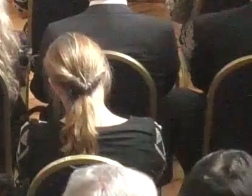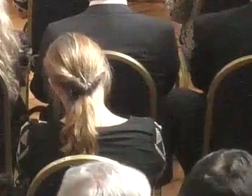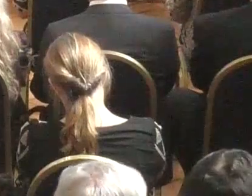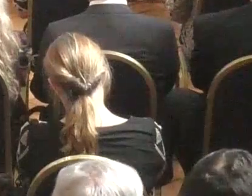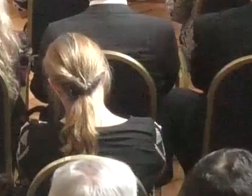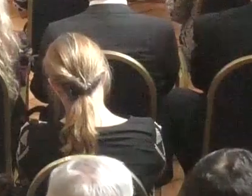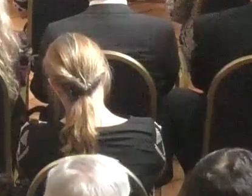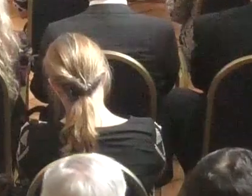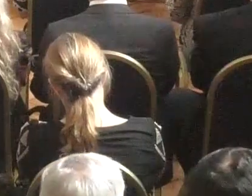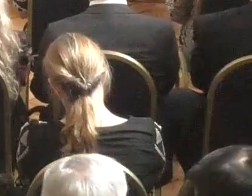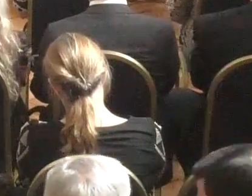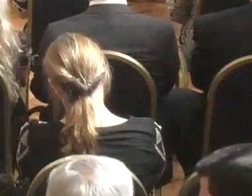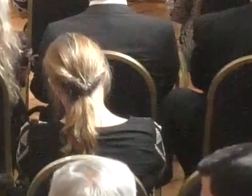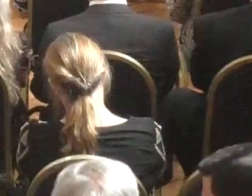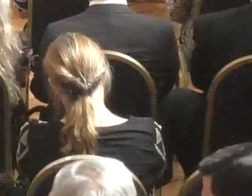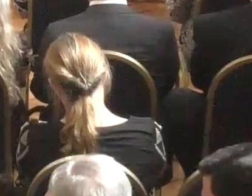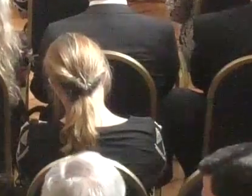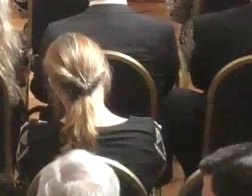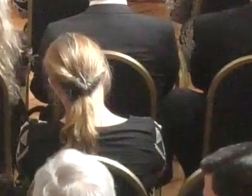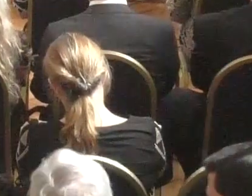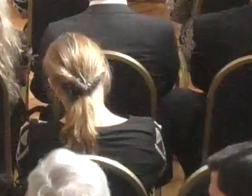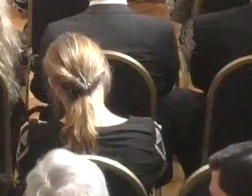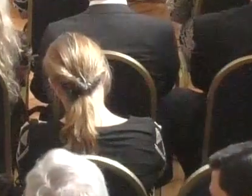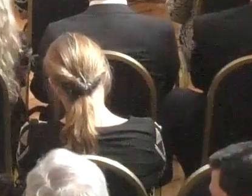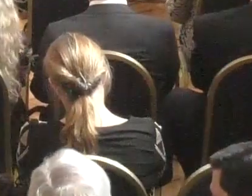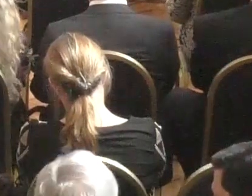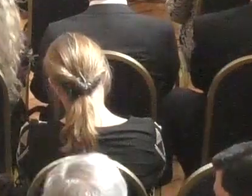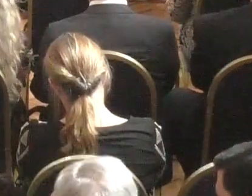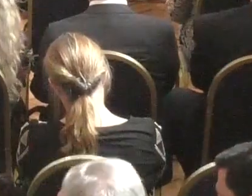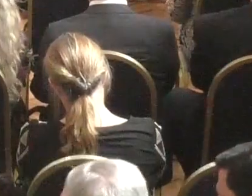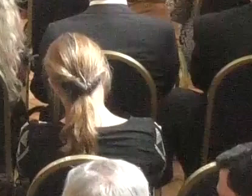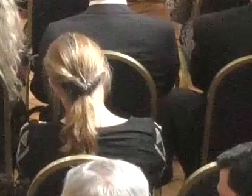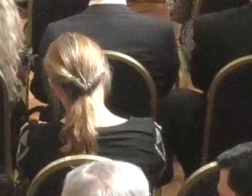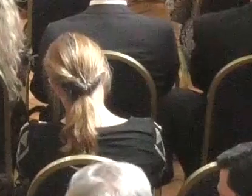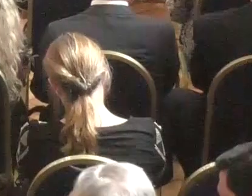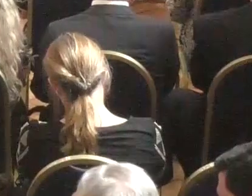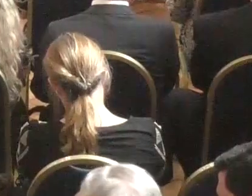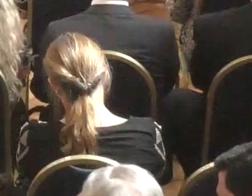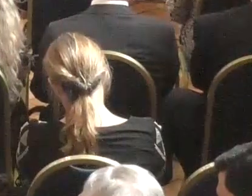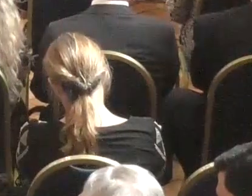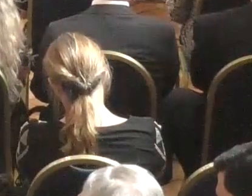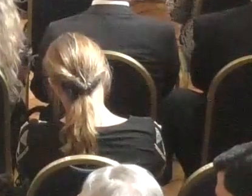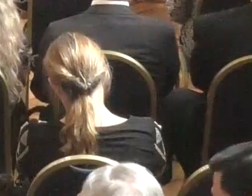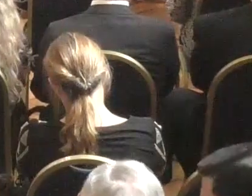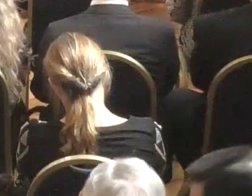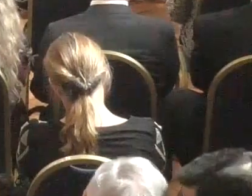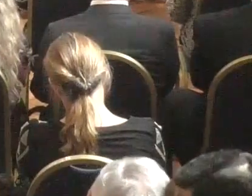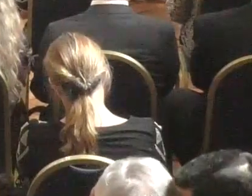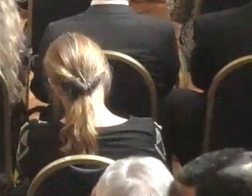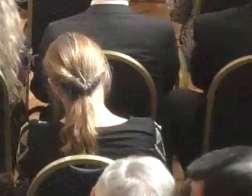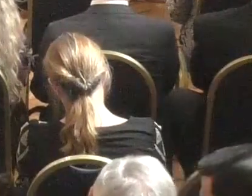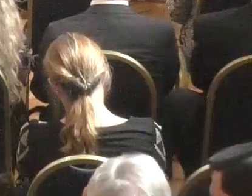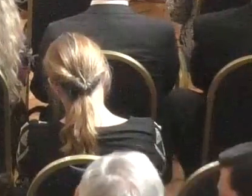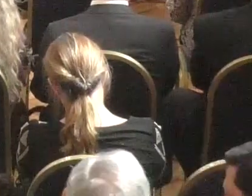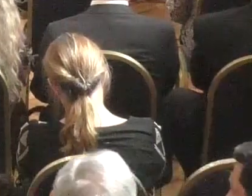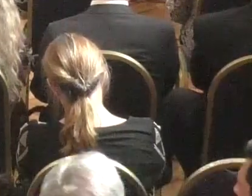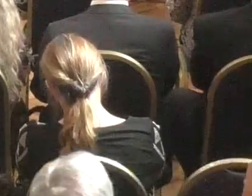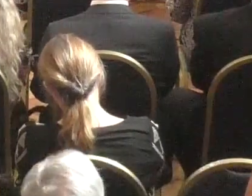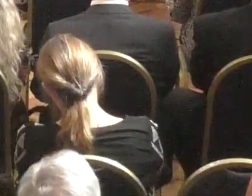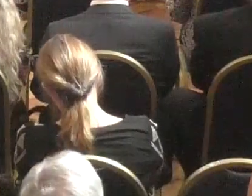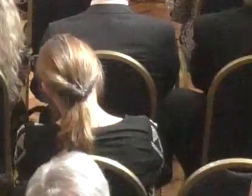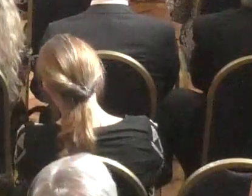Gloria Valladares Moyano, autoridades y representantes de las asociaciones gremiales del Poder Judicial y de la Federación Latinoamericana de